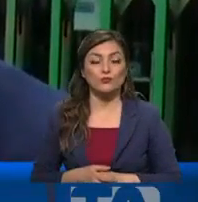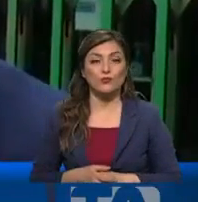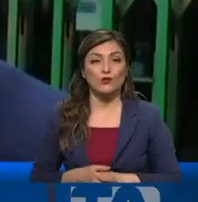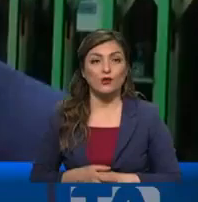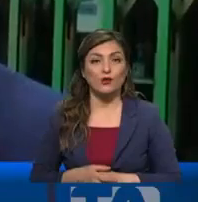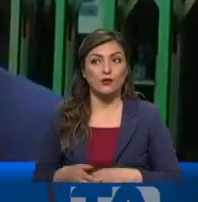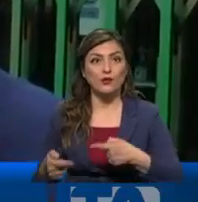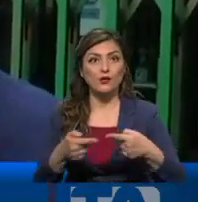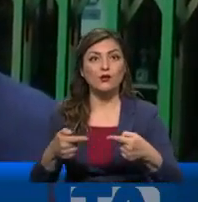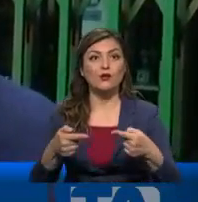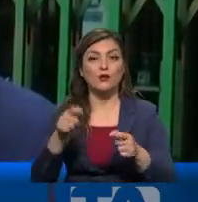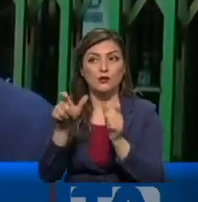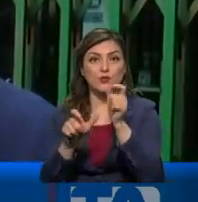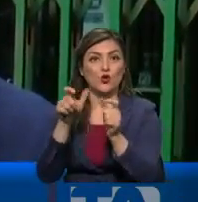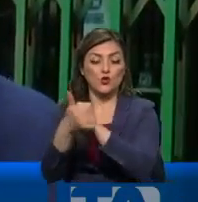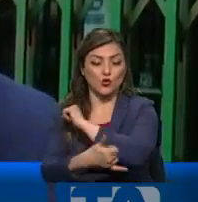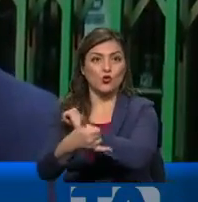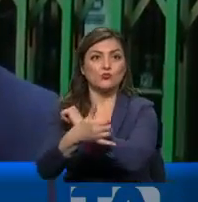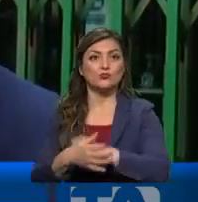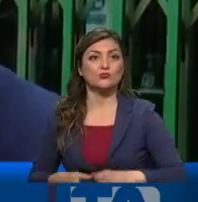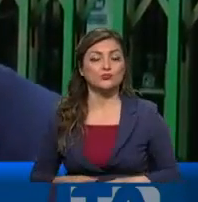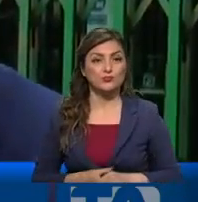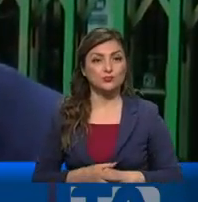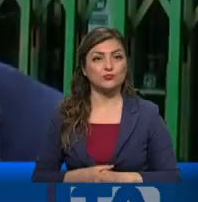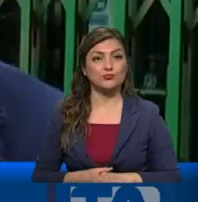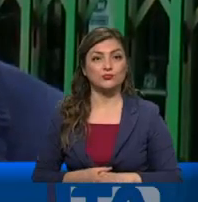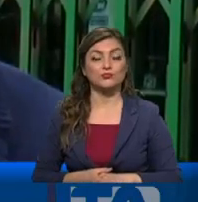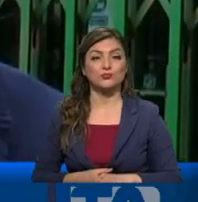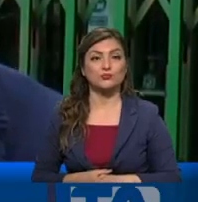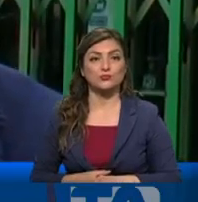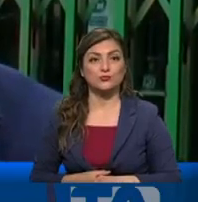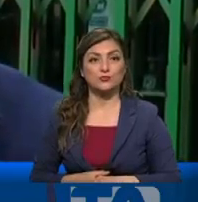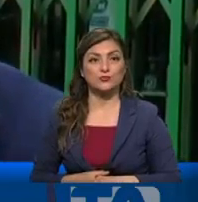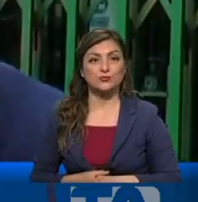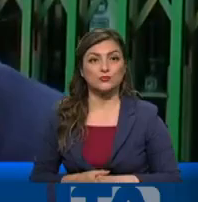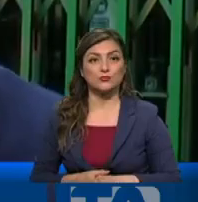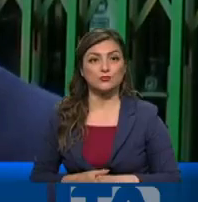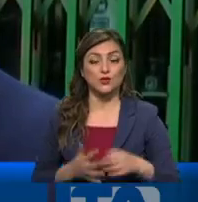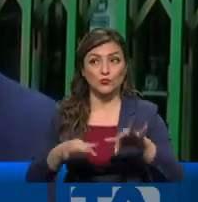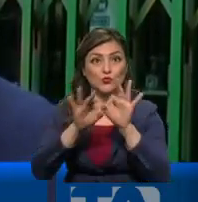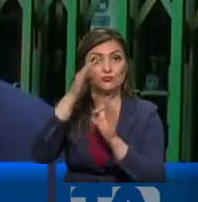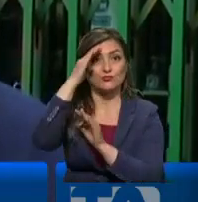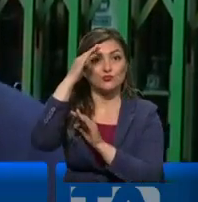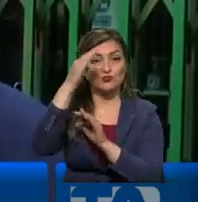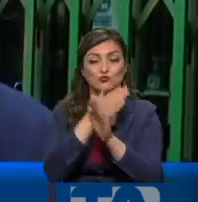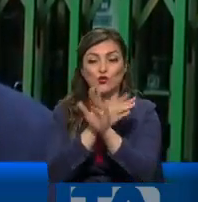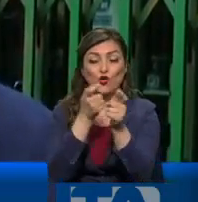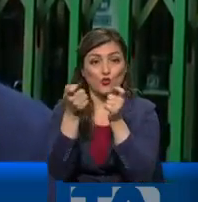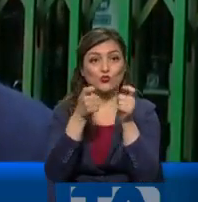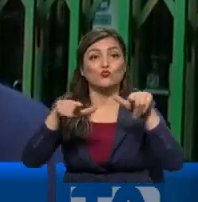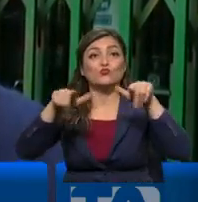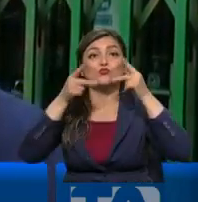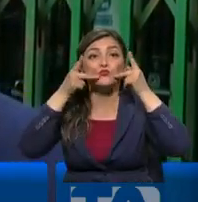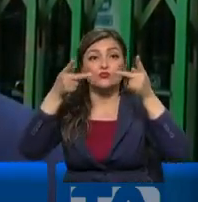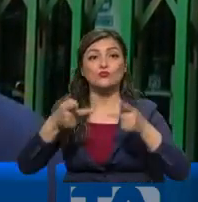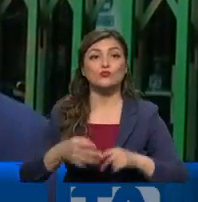especialmente entre personas extranjeras. Es por eso la importancia que el trabajo que realiza Policía Preventiva para el control del espacio